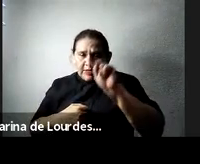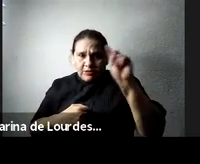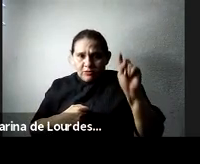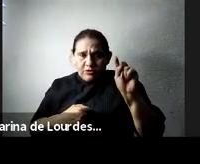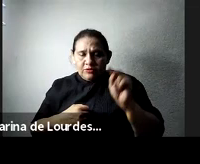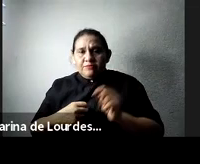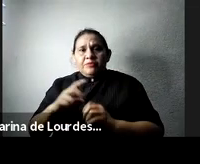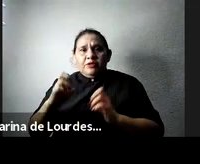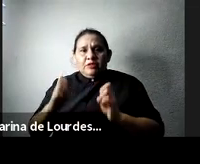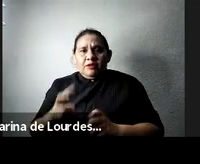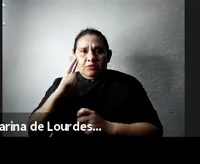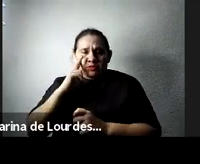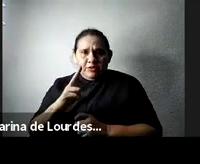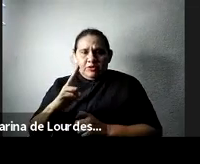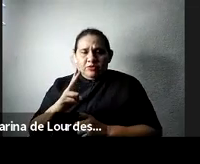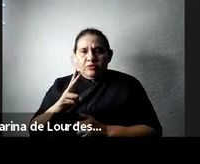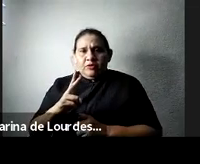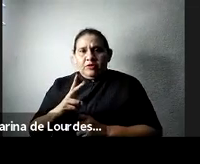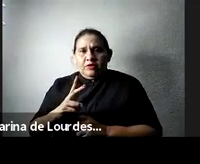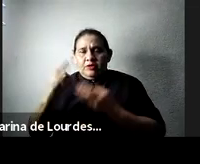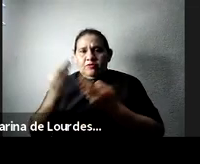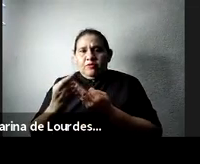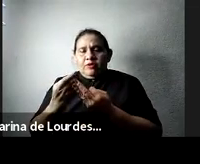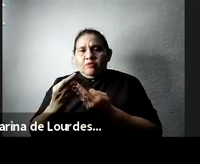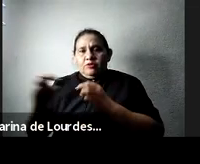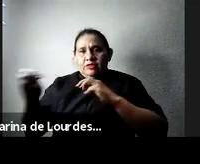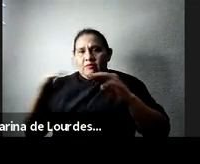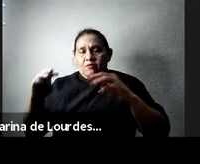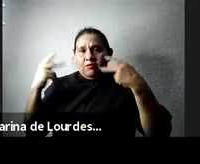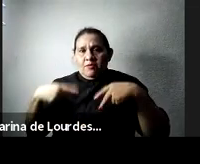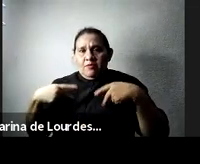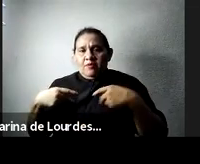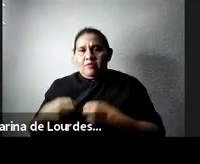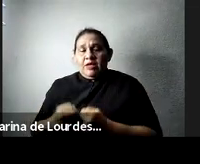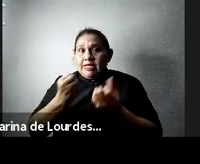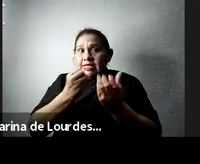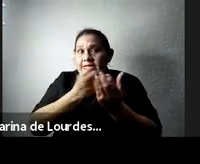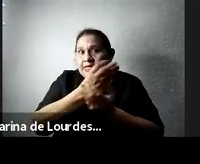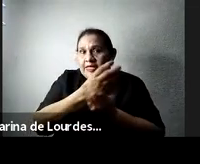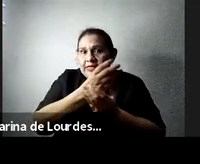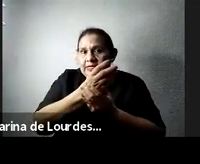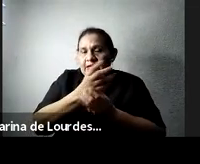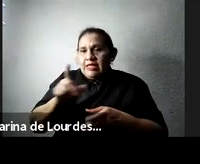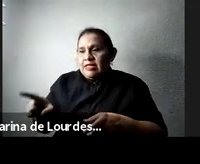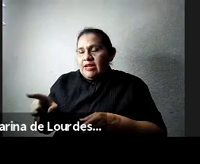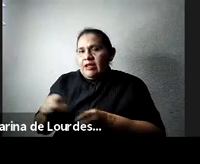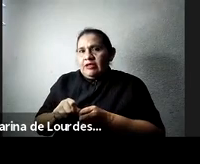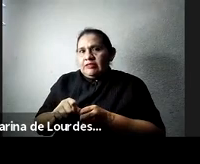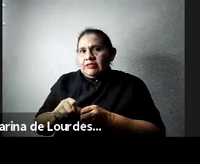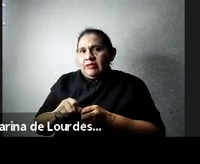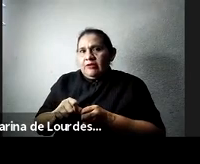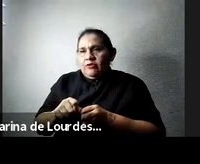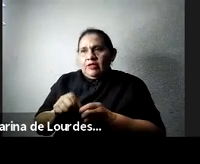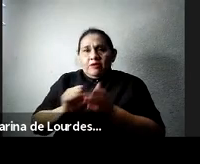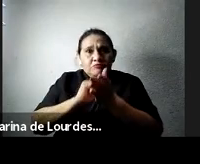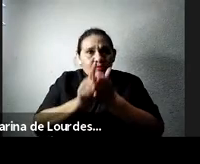viendo que la manera en que se mueven las personas se sale afuera de las marcas del cruce peatonal y